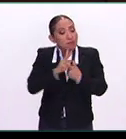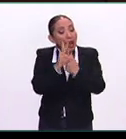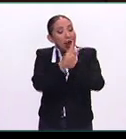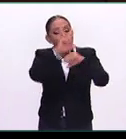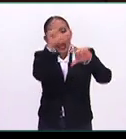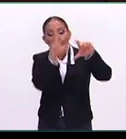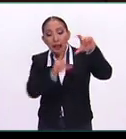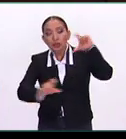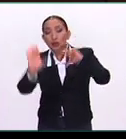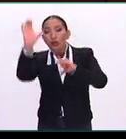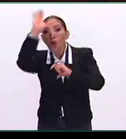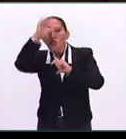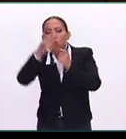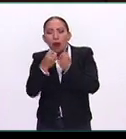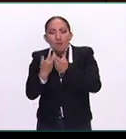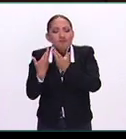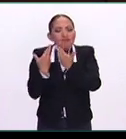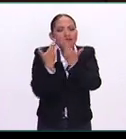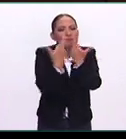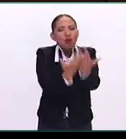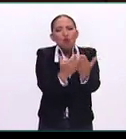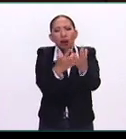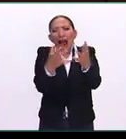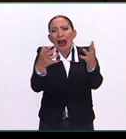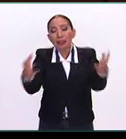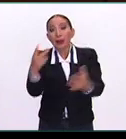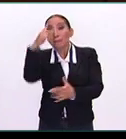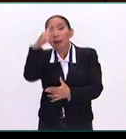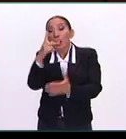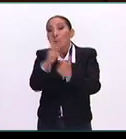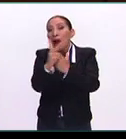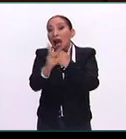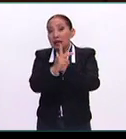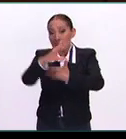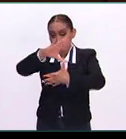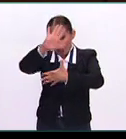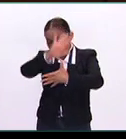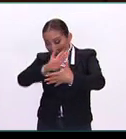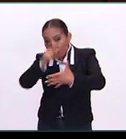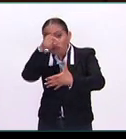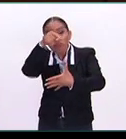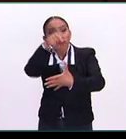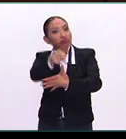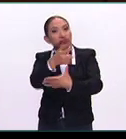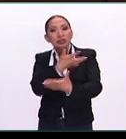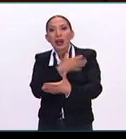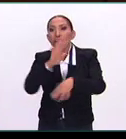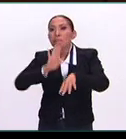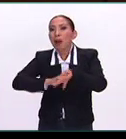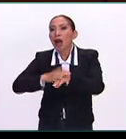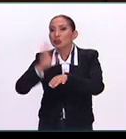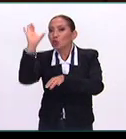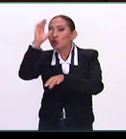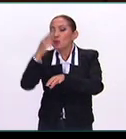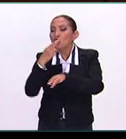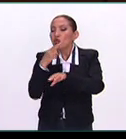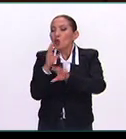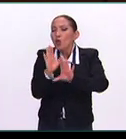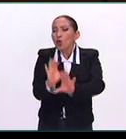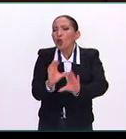con un legado cultural gigantesco. México es el país de América que tiene más bienes